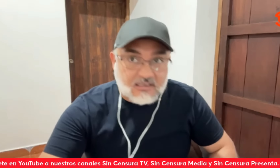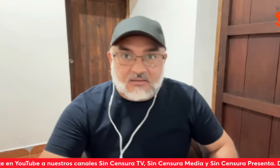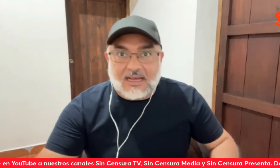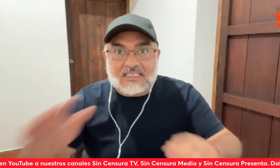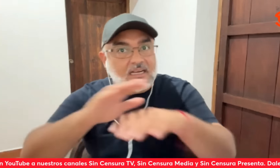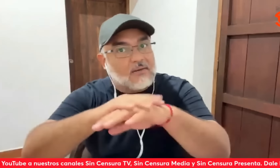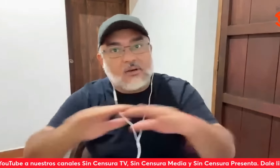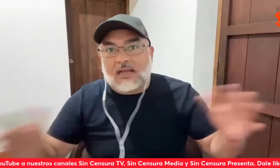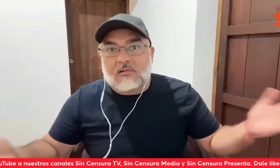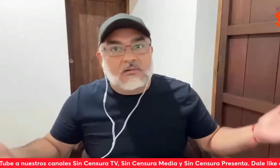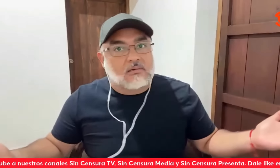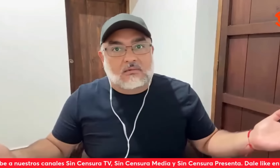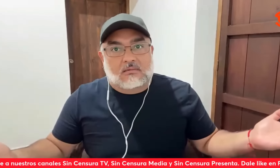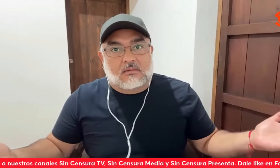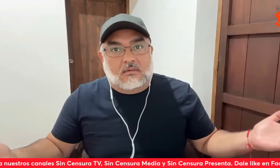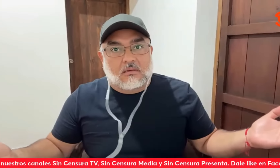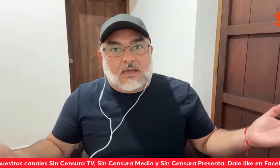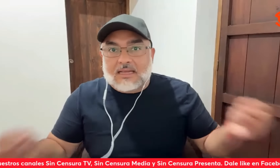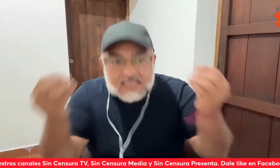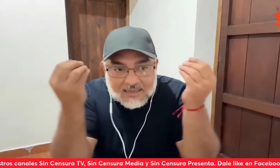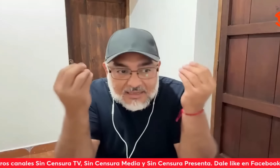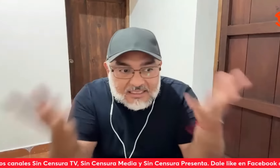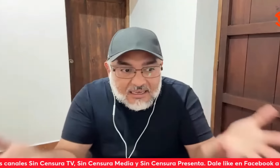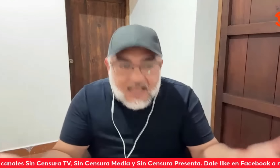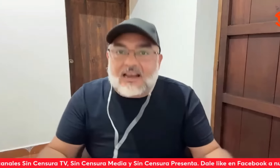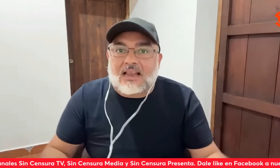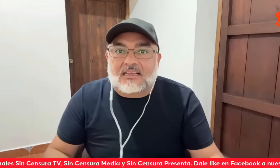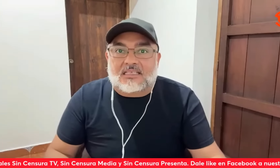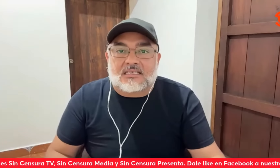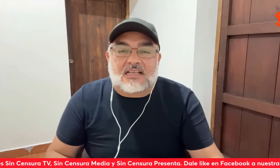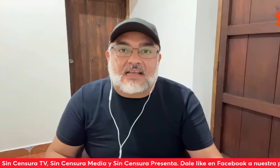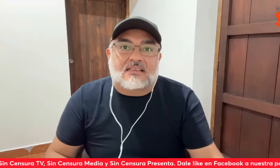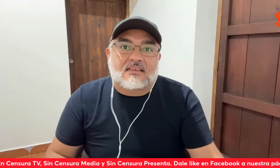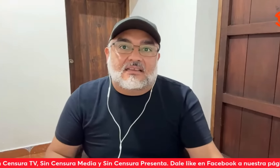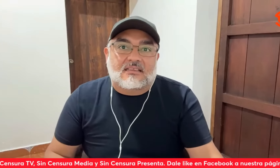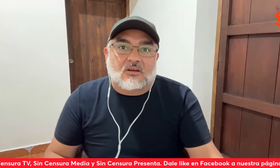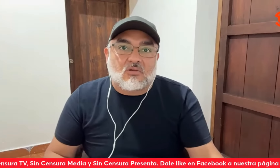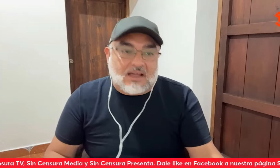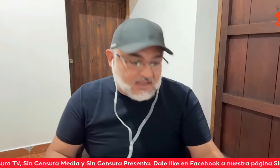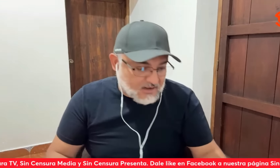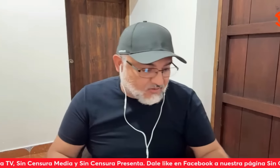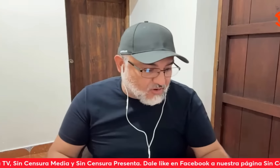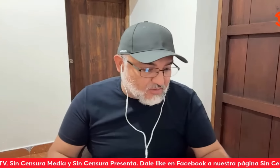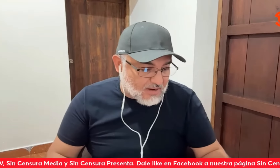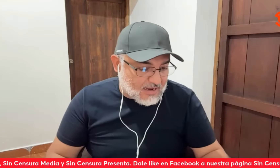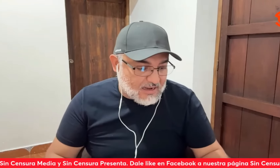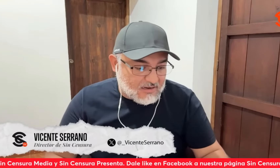organizado. Ahí se acabó el diálogo. Ahí está más que clara la necesidad de